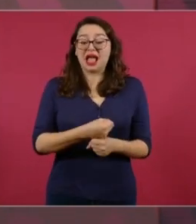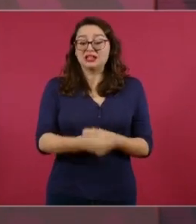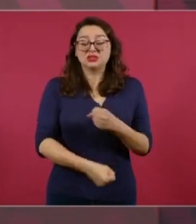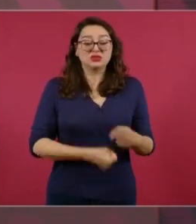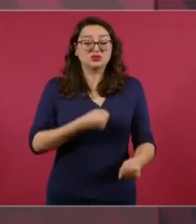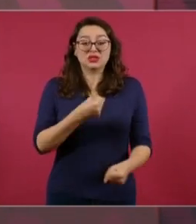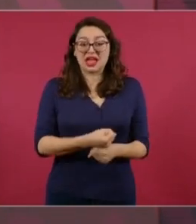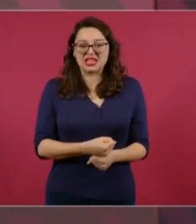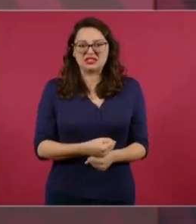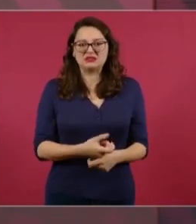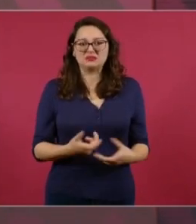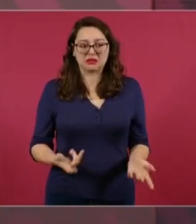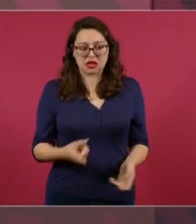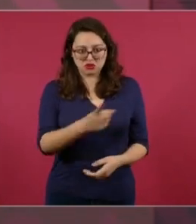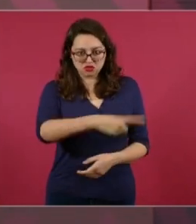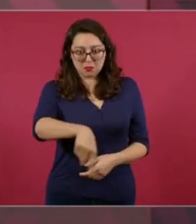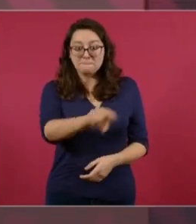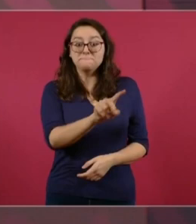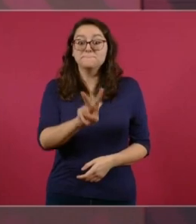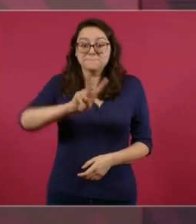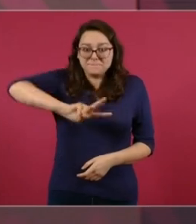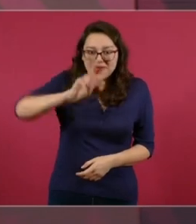Son los panistas, panistas.